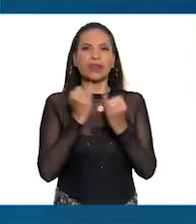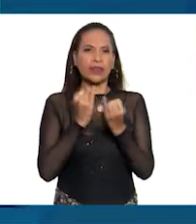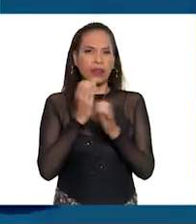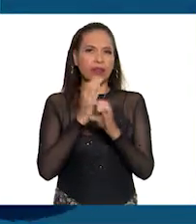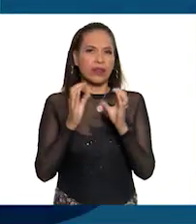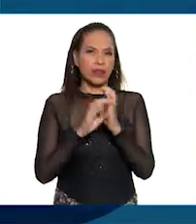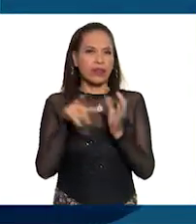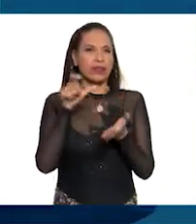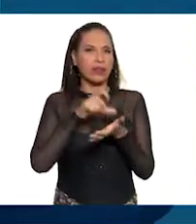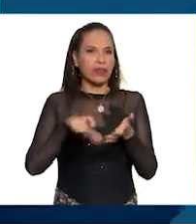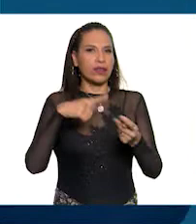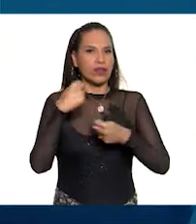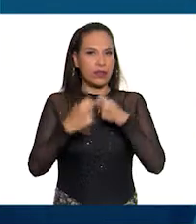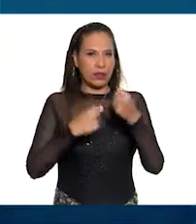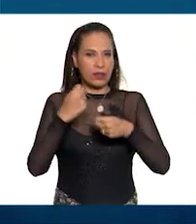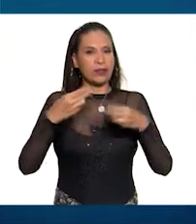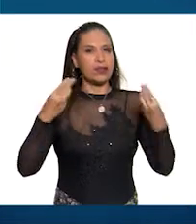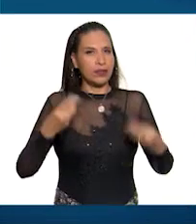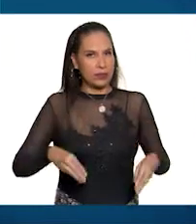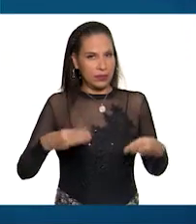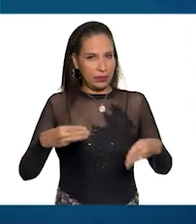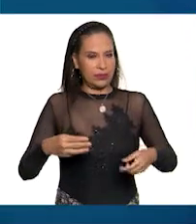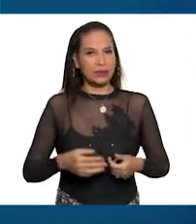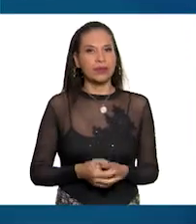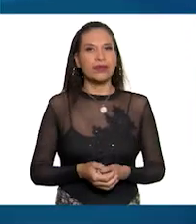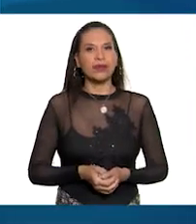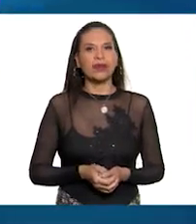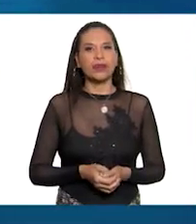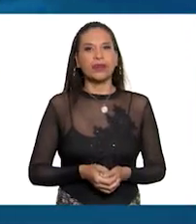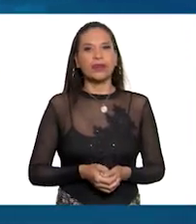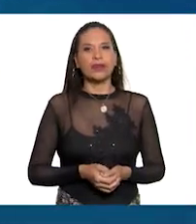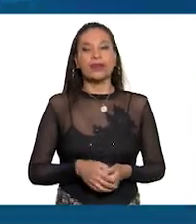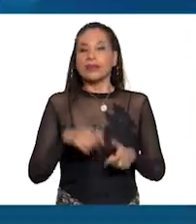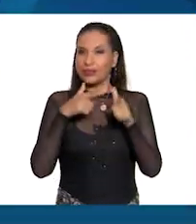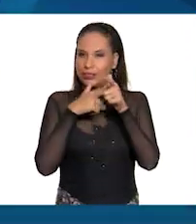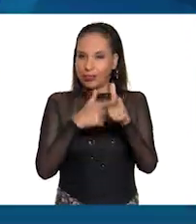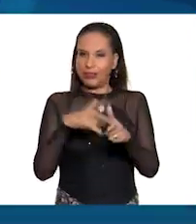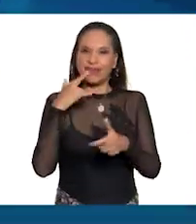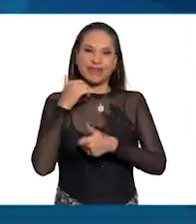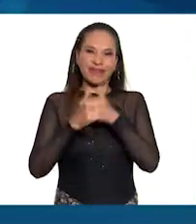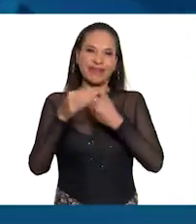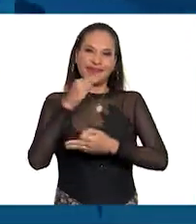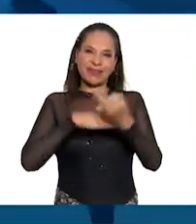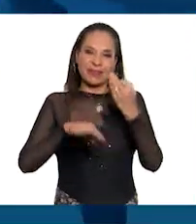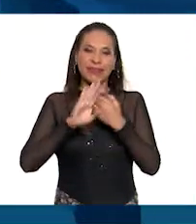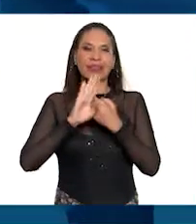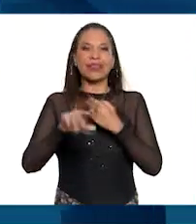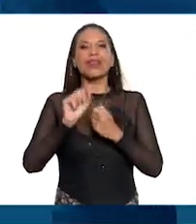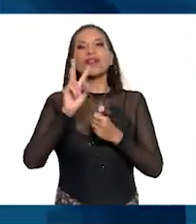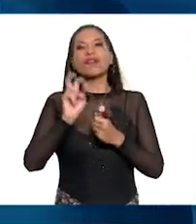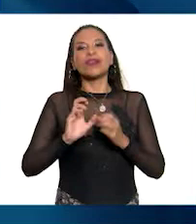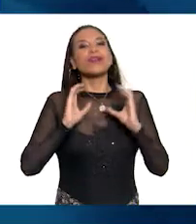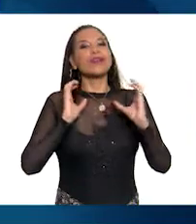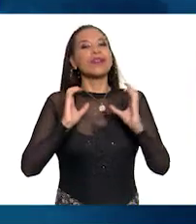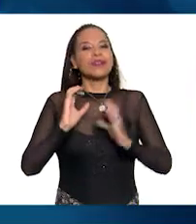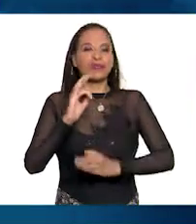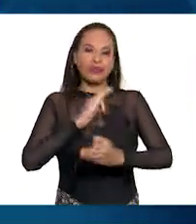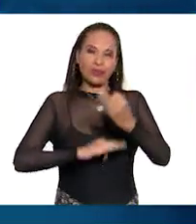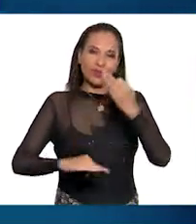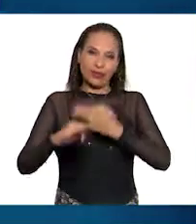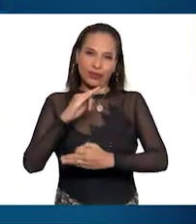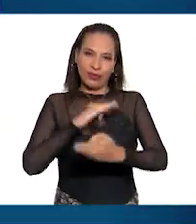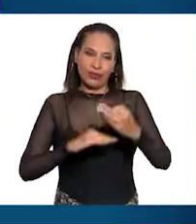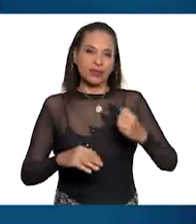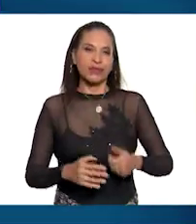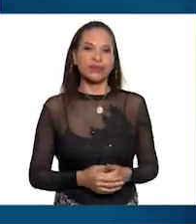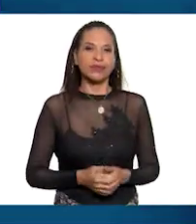las cosas que compres en la tienda o en el supermercado. Sigamos luchando juntos contra este virus, cuidándonos los unos